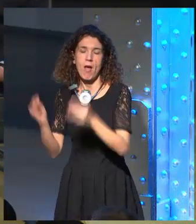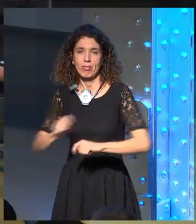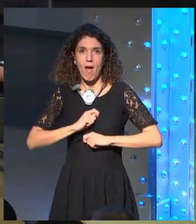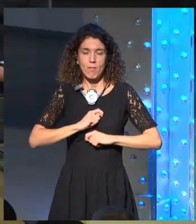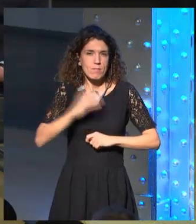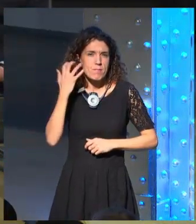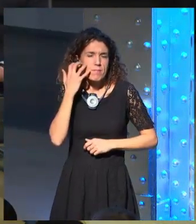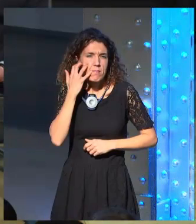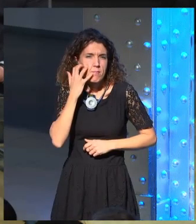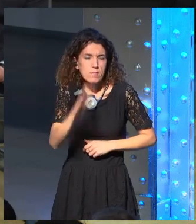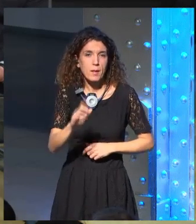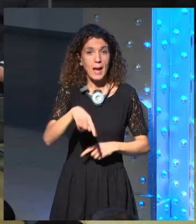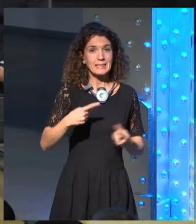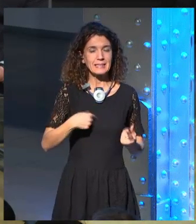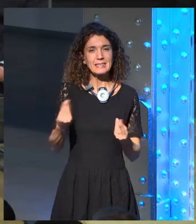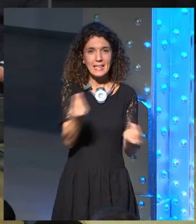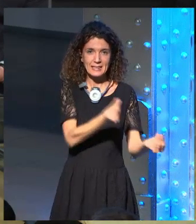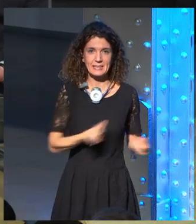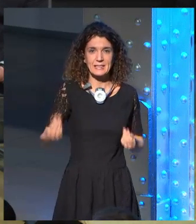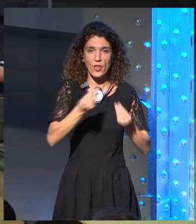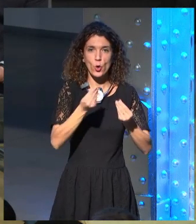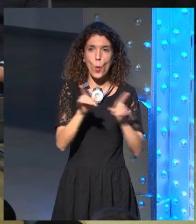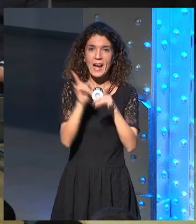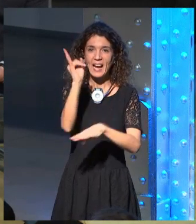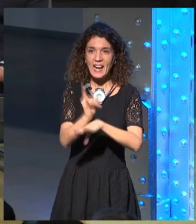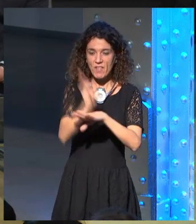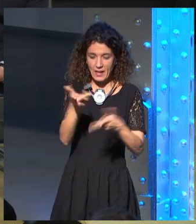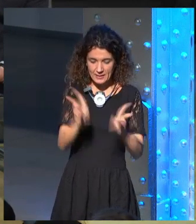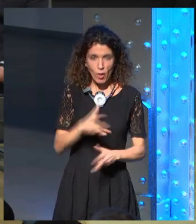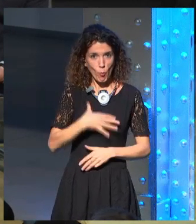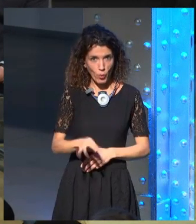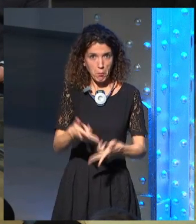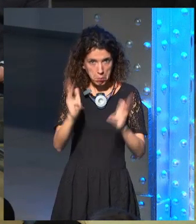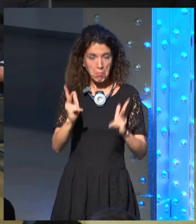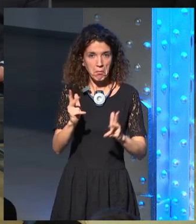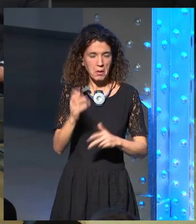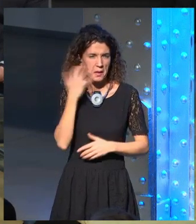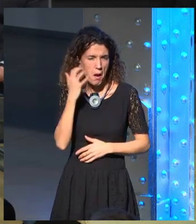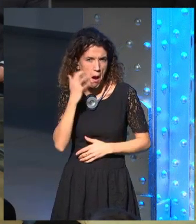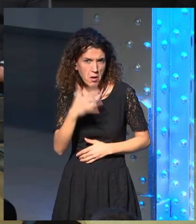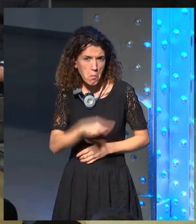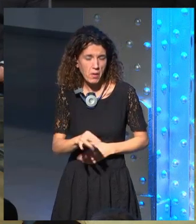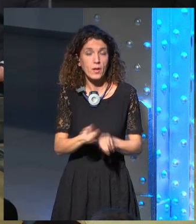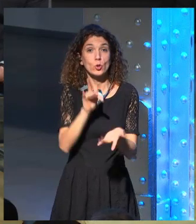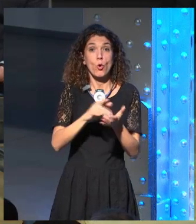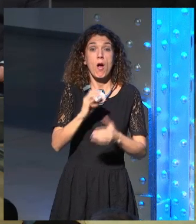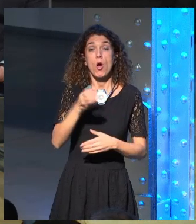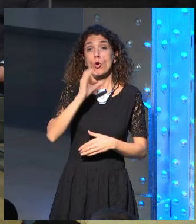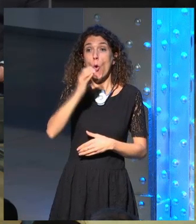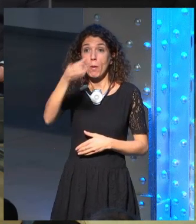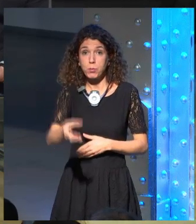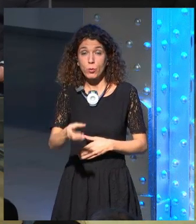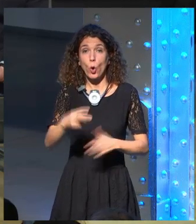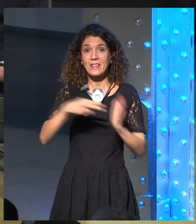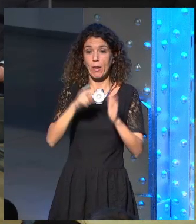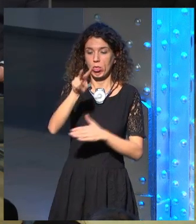extraño. Incluso la sensación de la gravedad que me mantiene sentado se me hace rara. Y cada vez que dejo la copa o un tenedor